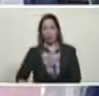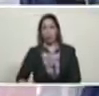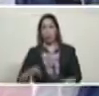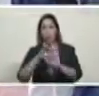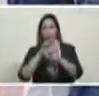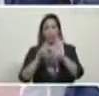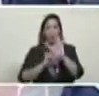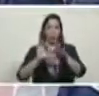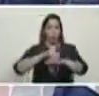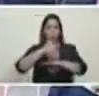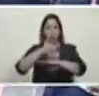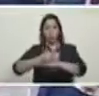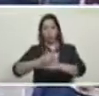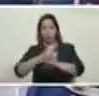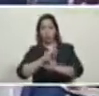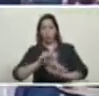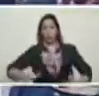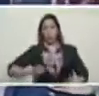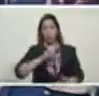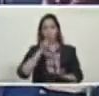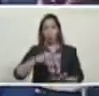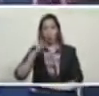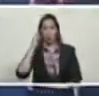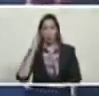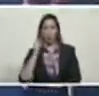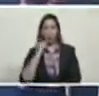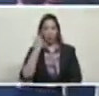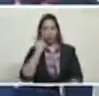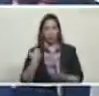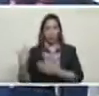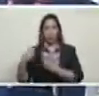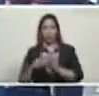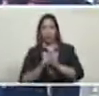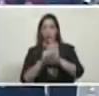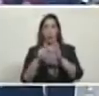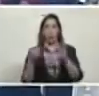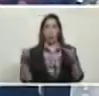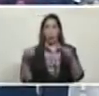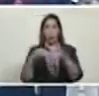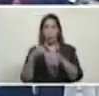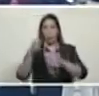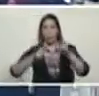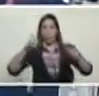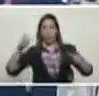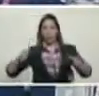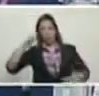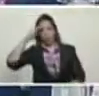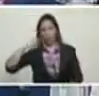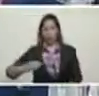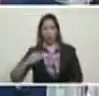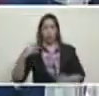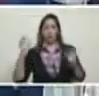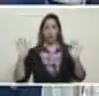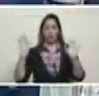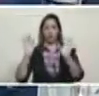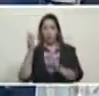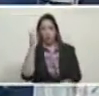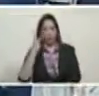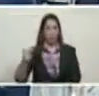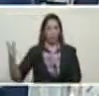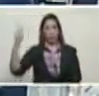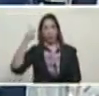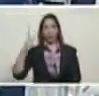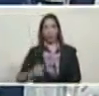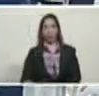en jefe de la Fuerza Armada Nacional Bolivariana, por una representación del personal de oficiales, tropa profesional, tropa